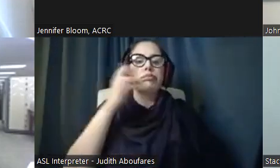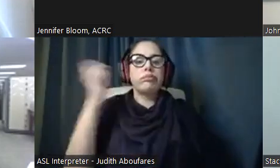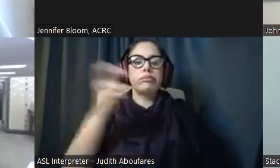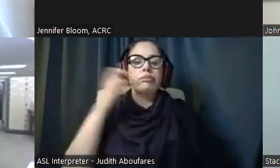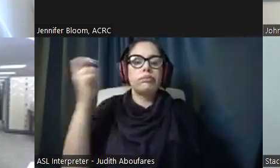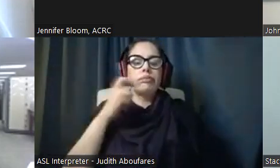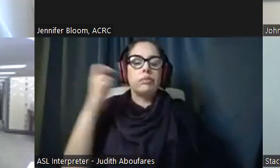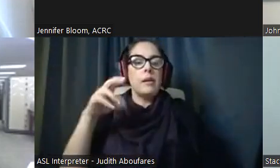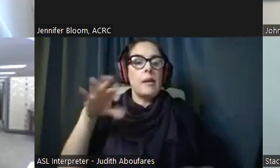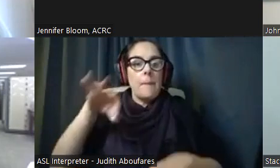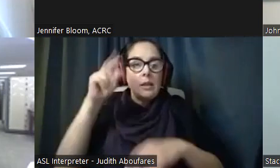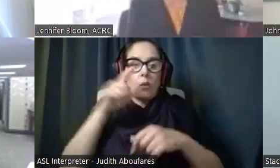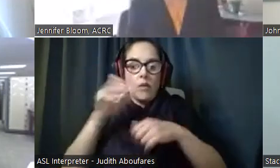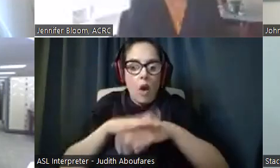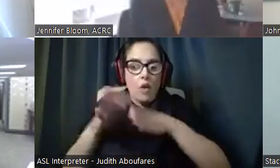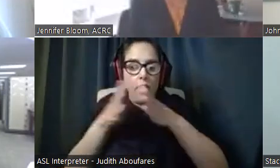Y esto.